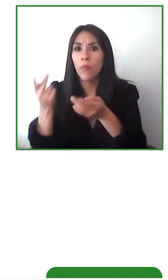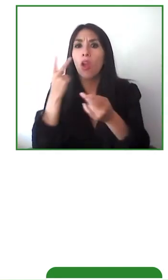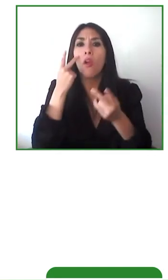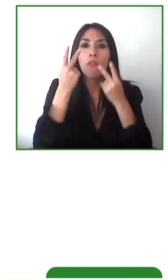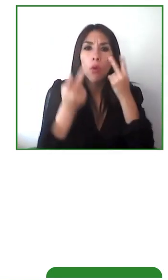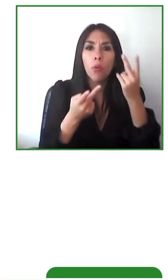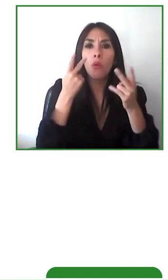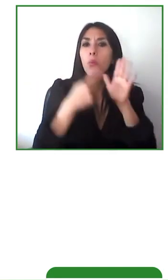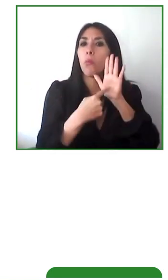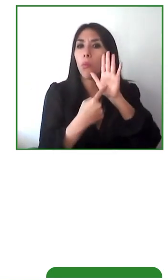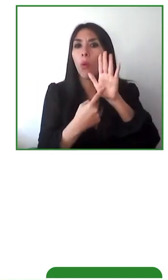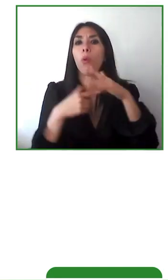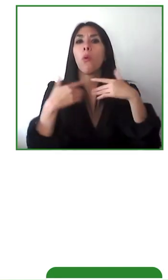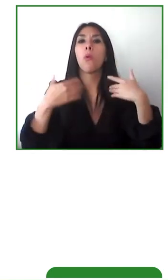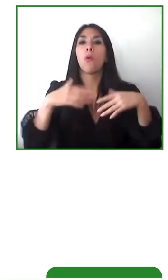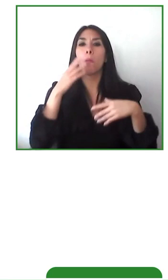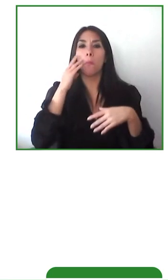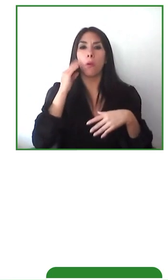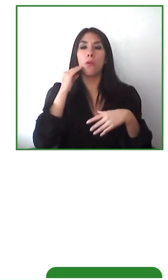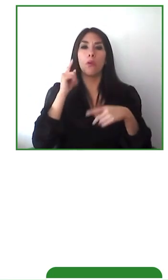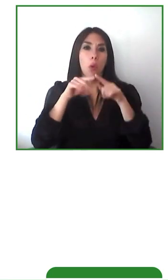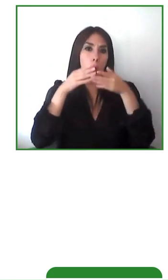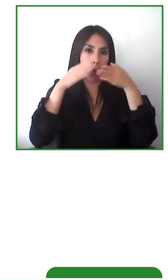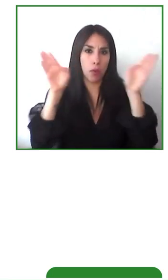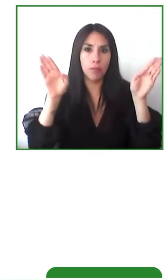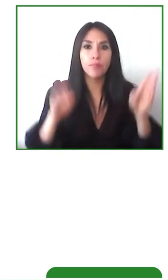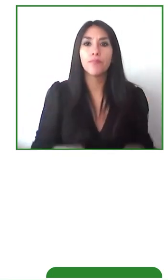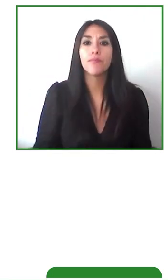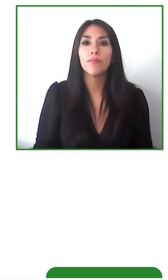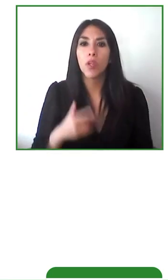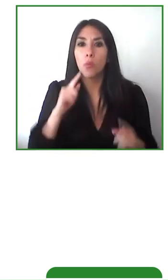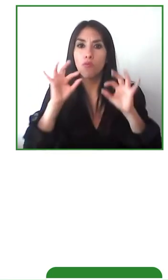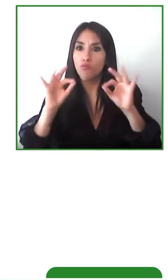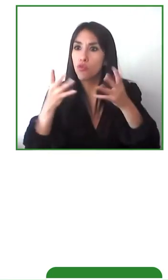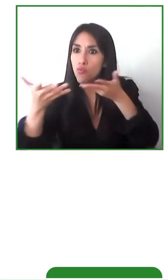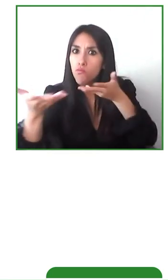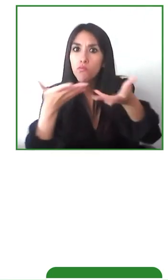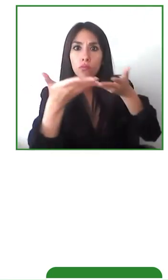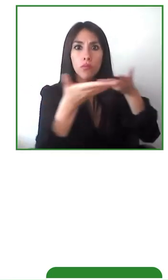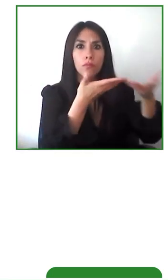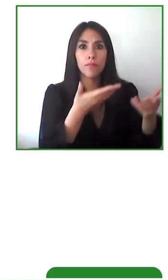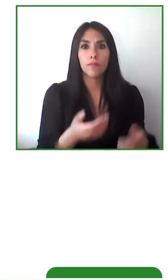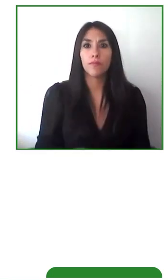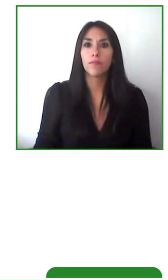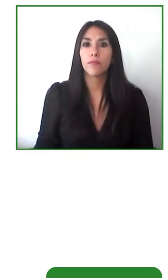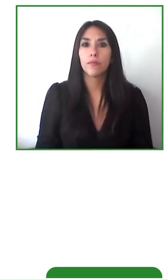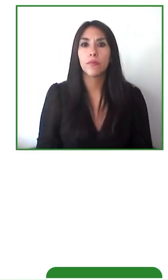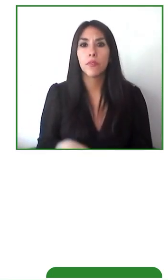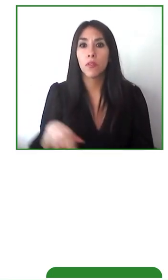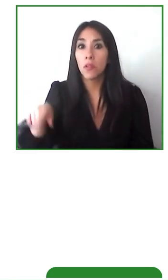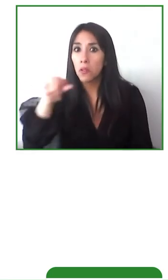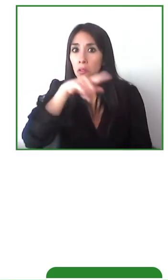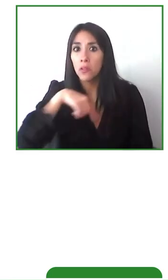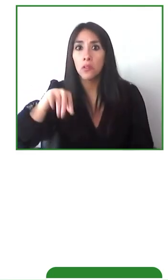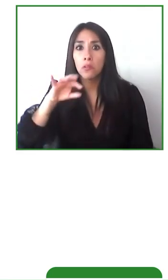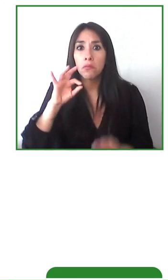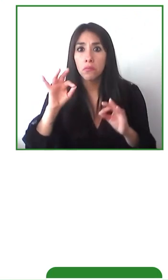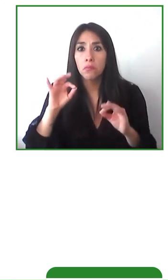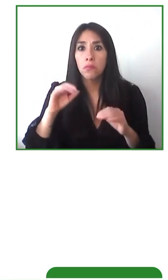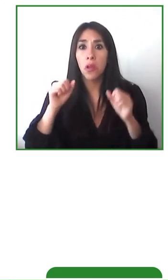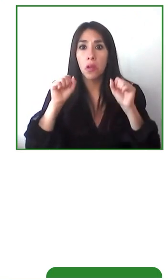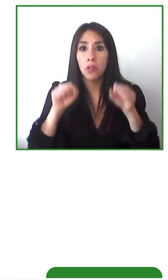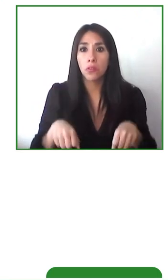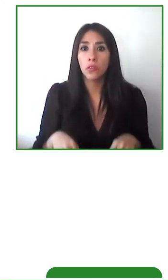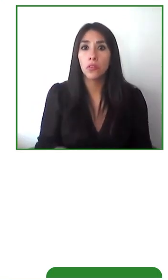emociones, desde las relaciones, desde la empatía, que es posible construir en conjunto. Nosotros